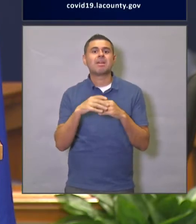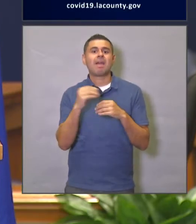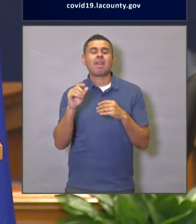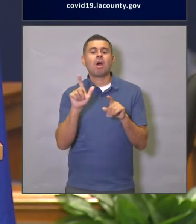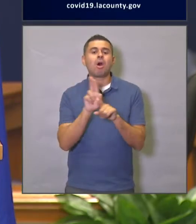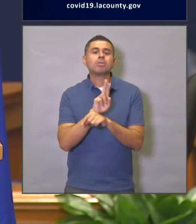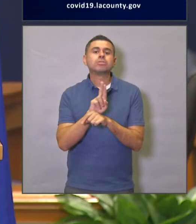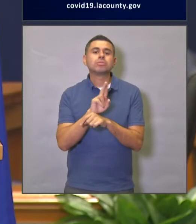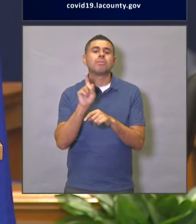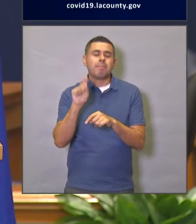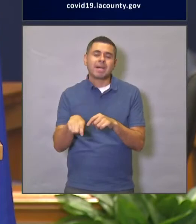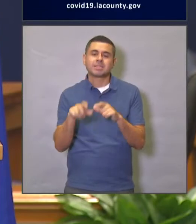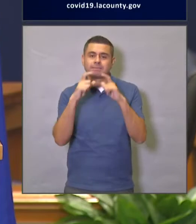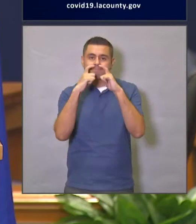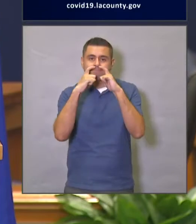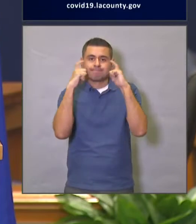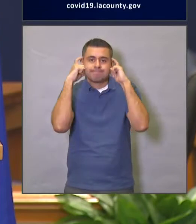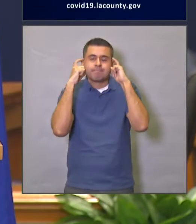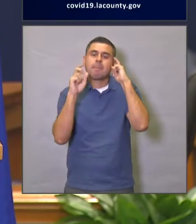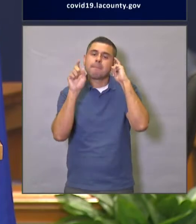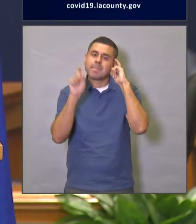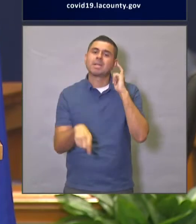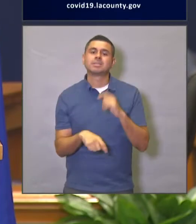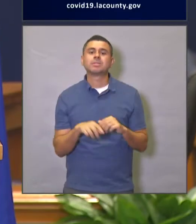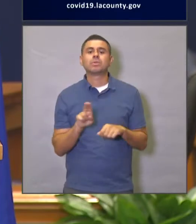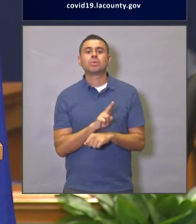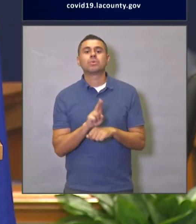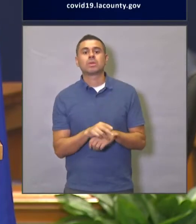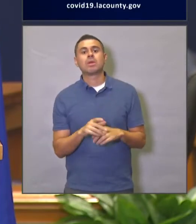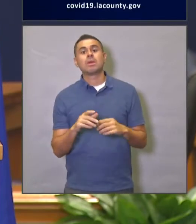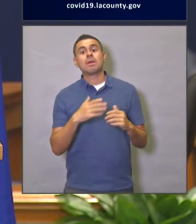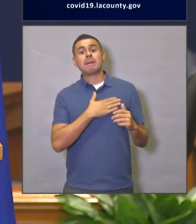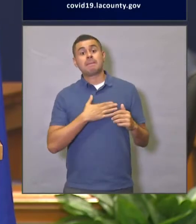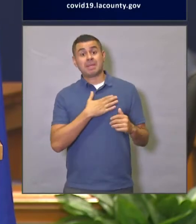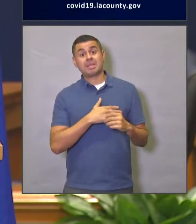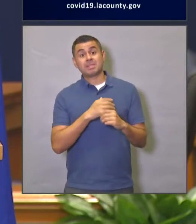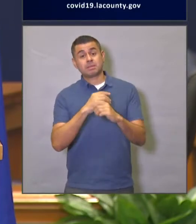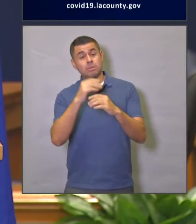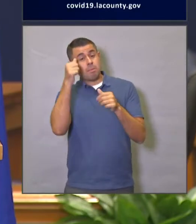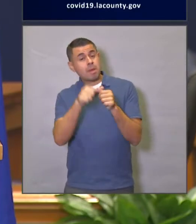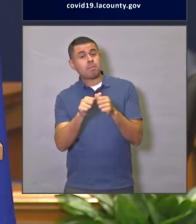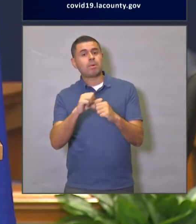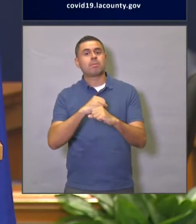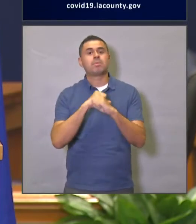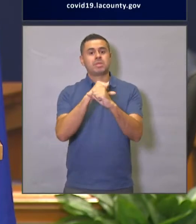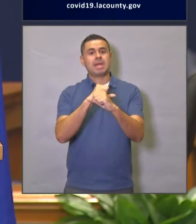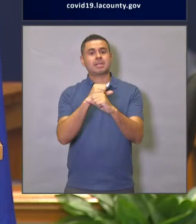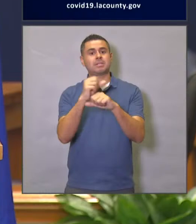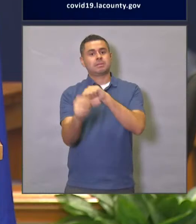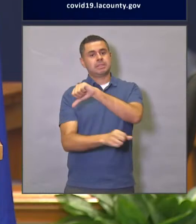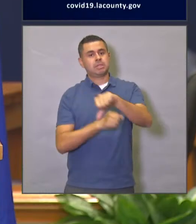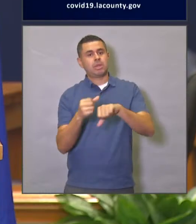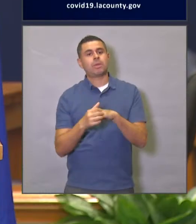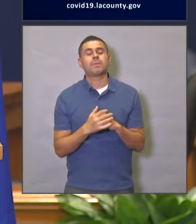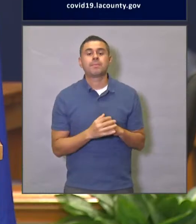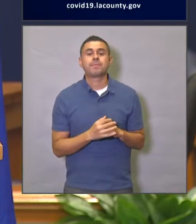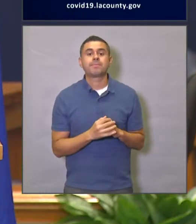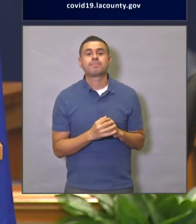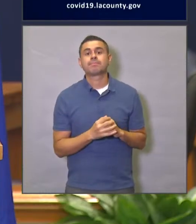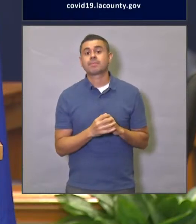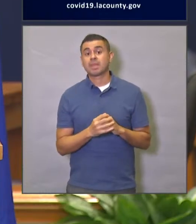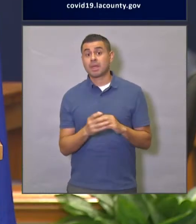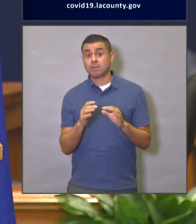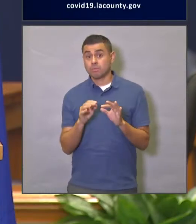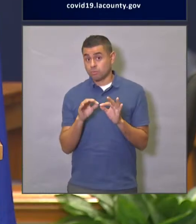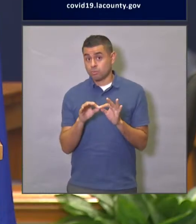cara. Por favor, asegúrese de protegerse mutuamente. Y otro paso que debe tomar este